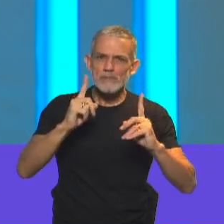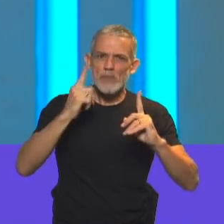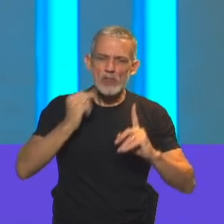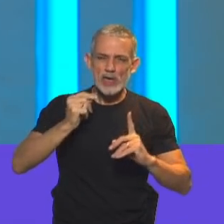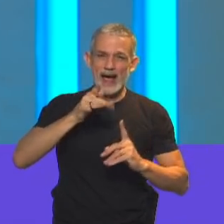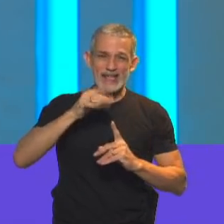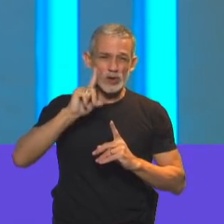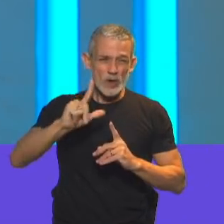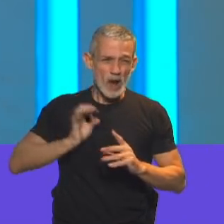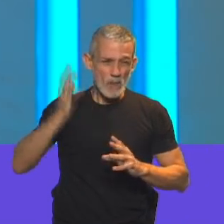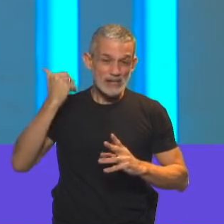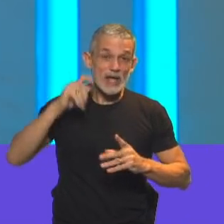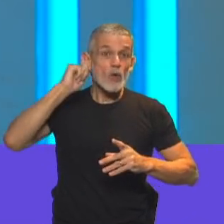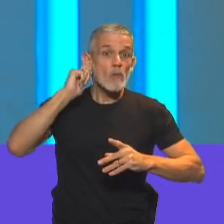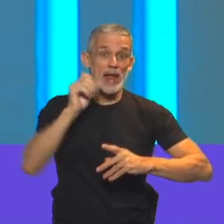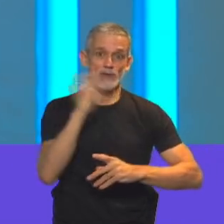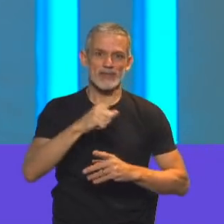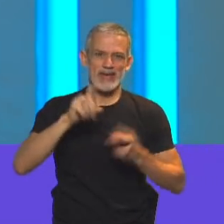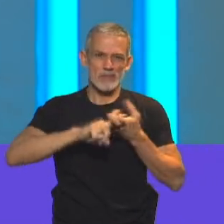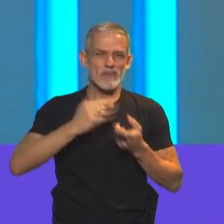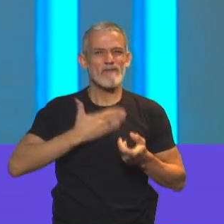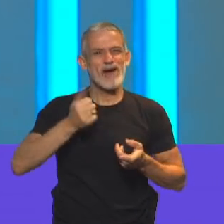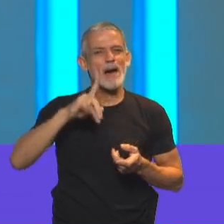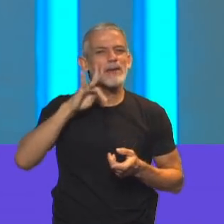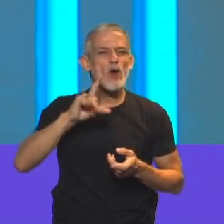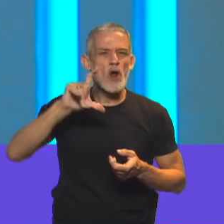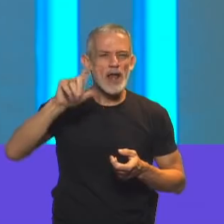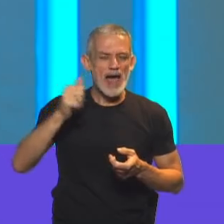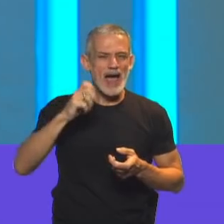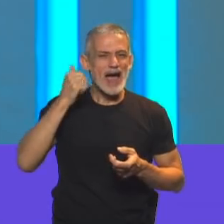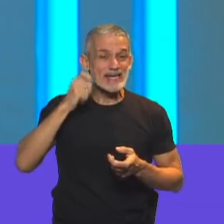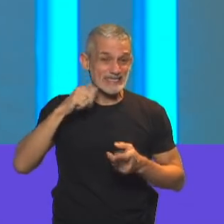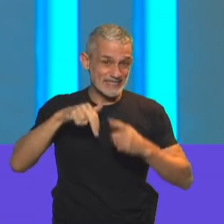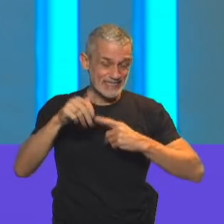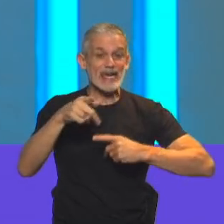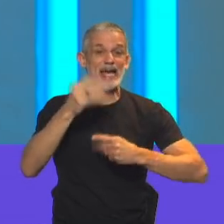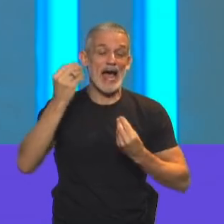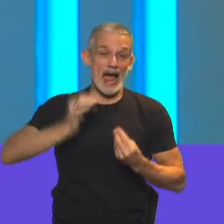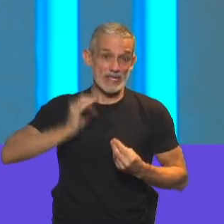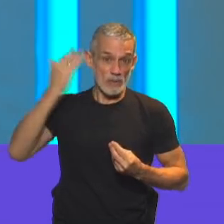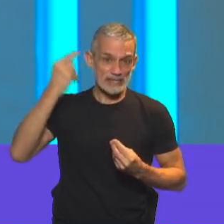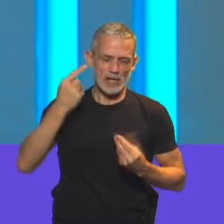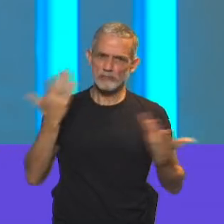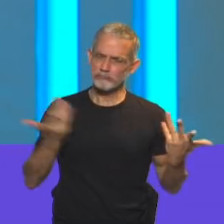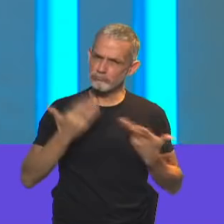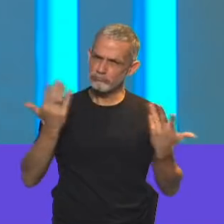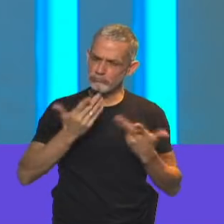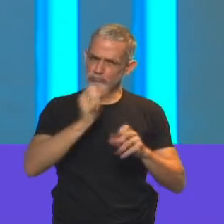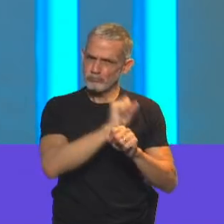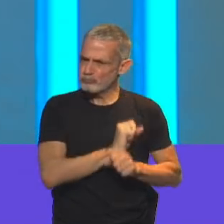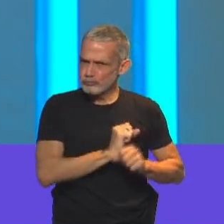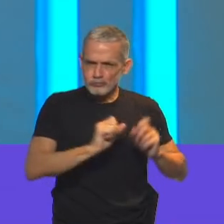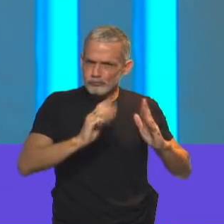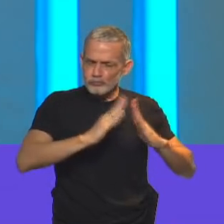pasado en el cumpleaños de la primera dama de fabiola llanes porque sabemos que en julio del año pasado atravesamos una situación de aislamiento